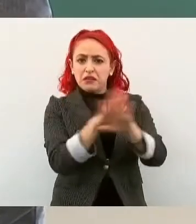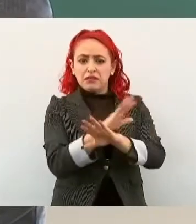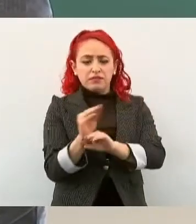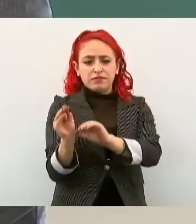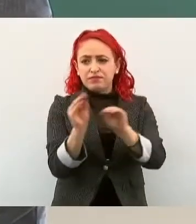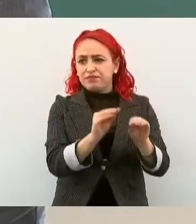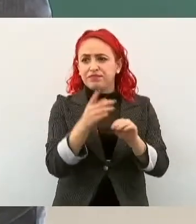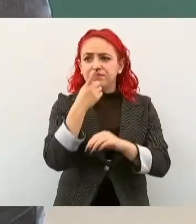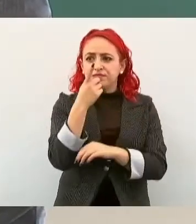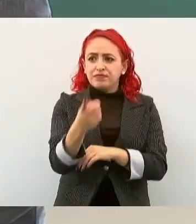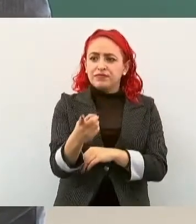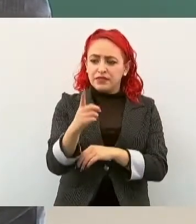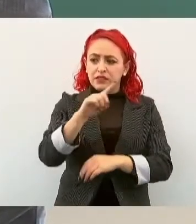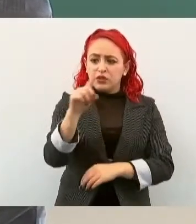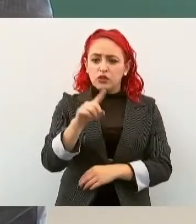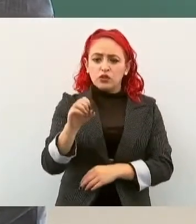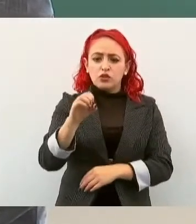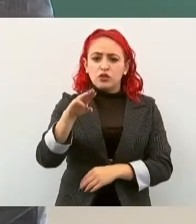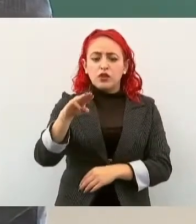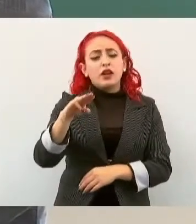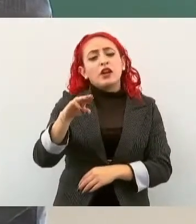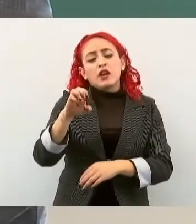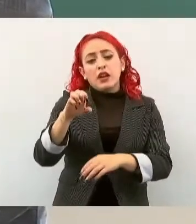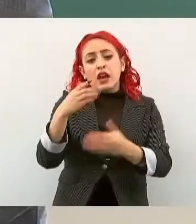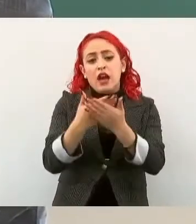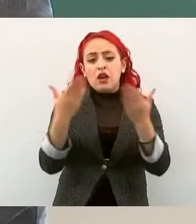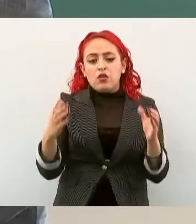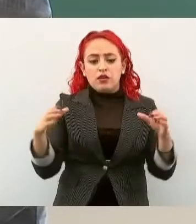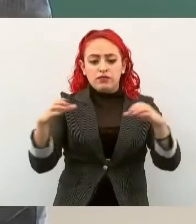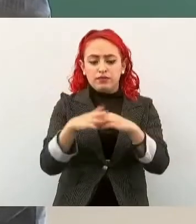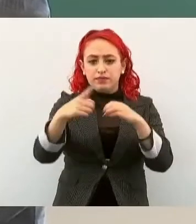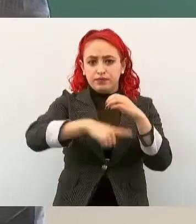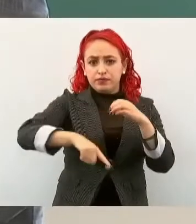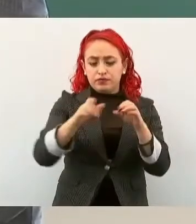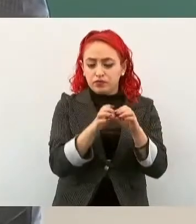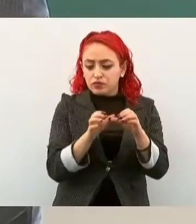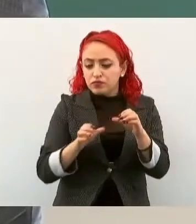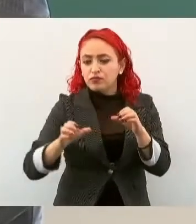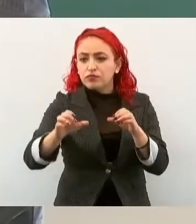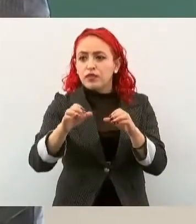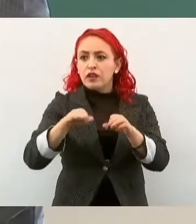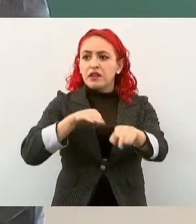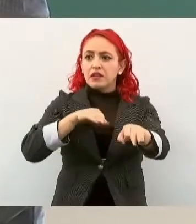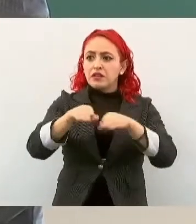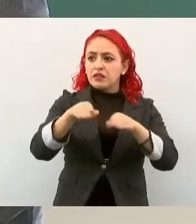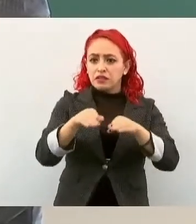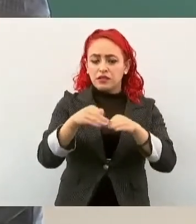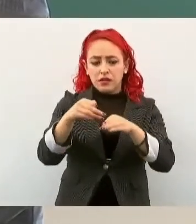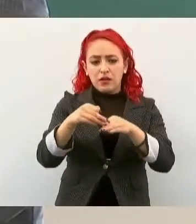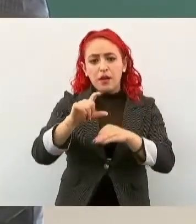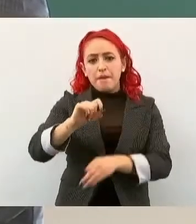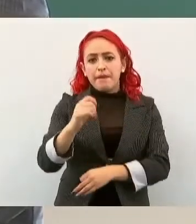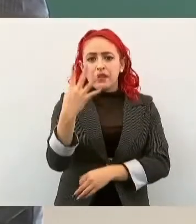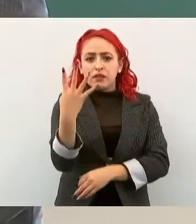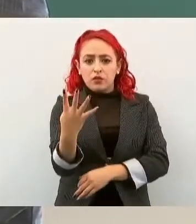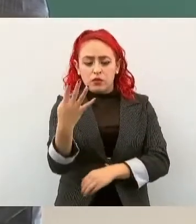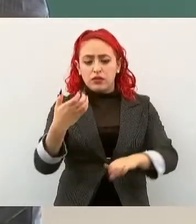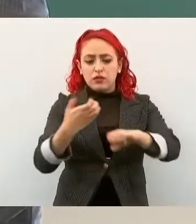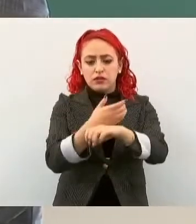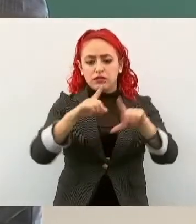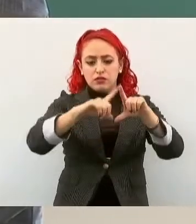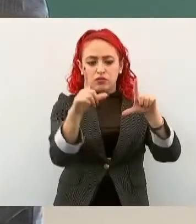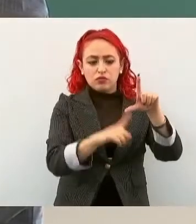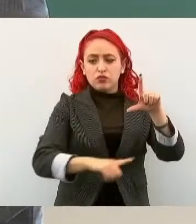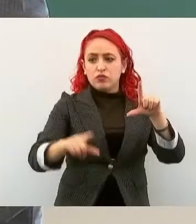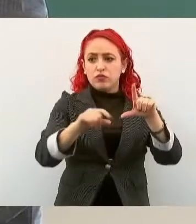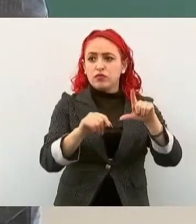el maestro Zoé, y hoy es un órgano público descentralizado que opera en 24 estados,